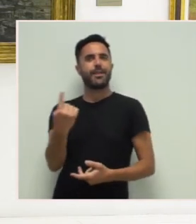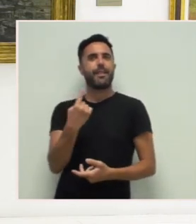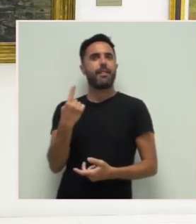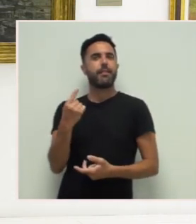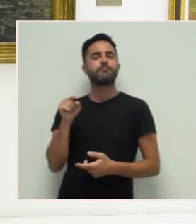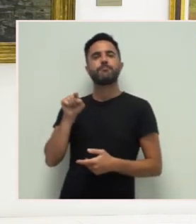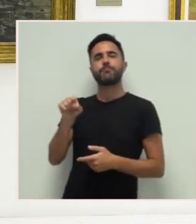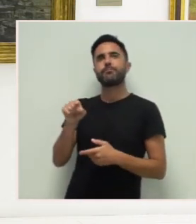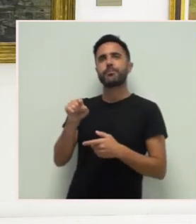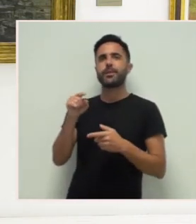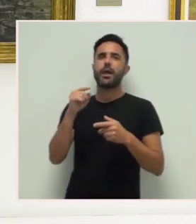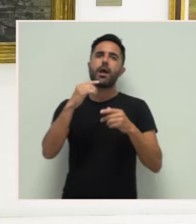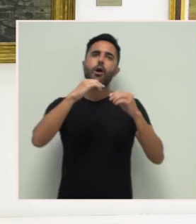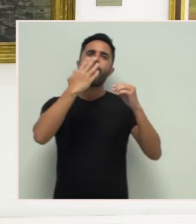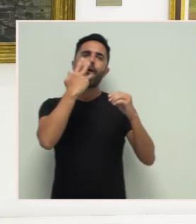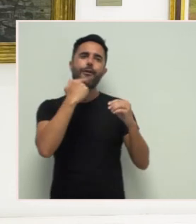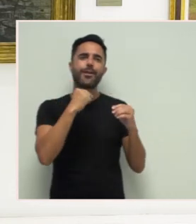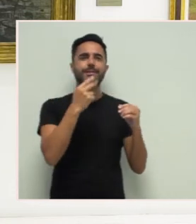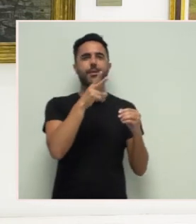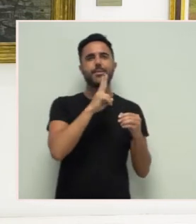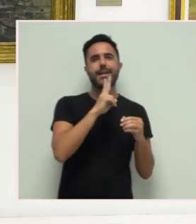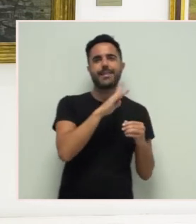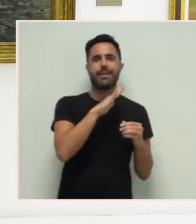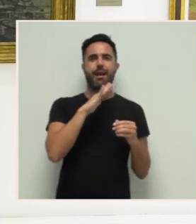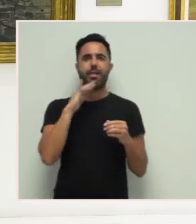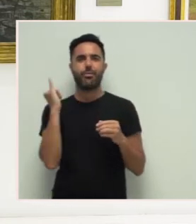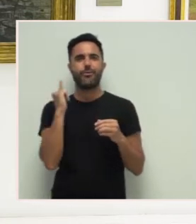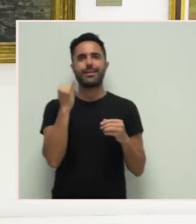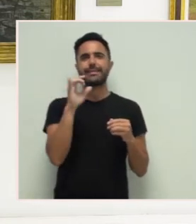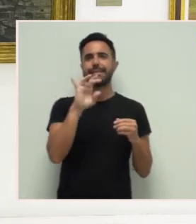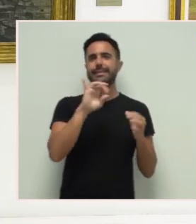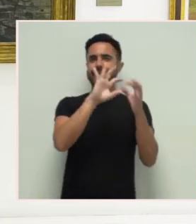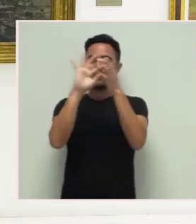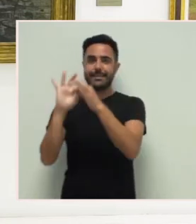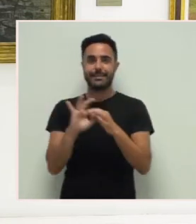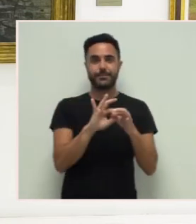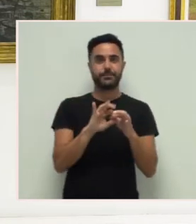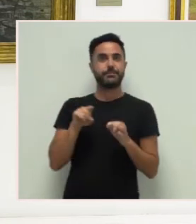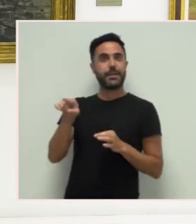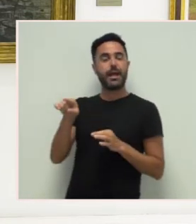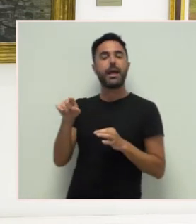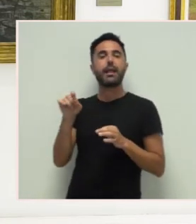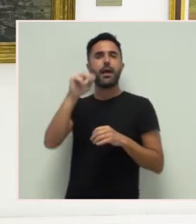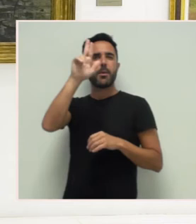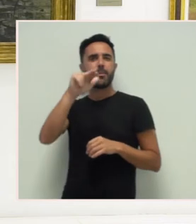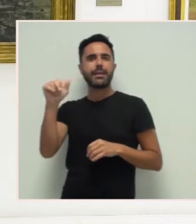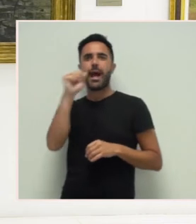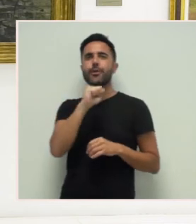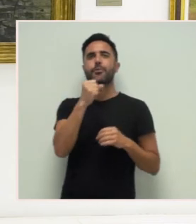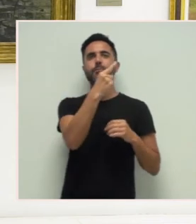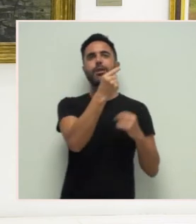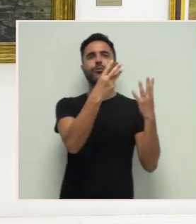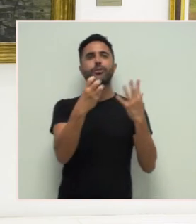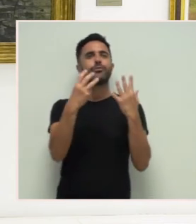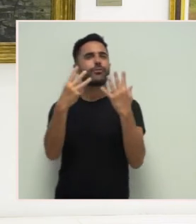grises. De alguna maneira, cando Eliseo Meifrén pinta esta obra no ano 1888, está todavía facendo un tipo de